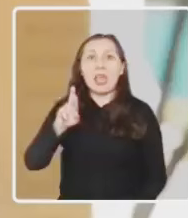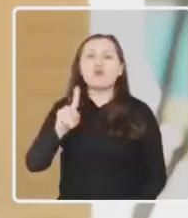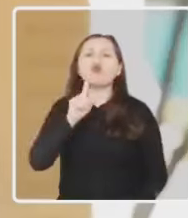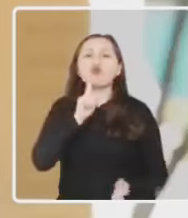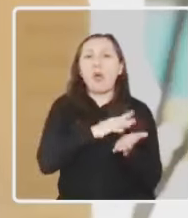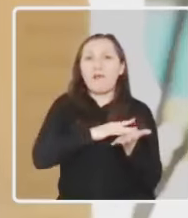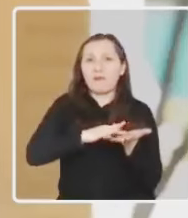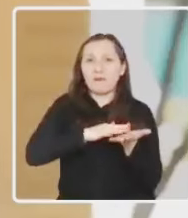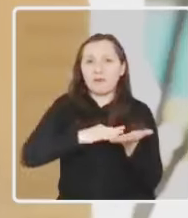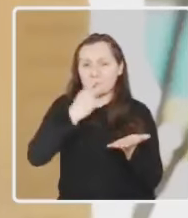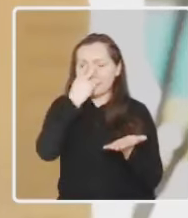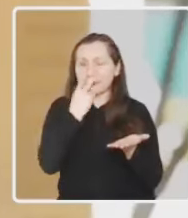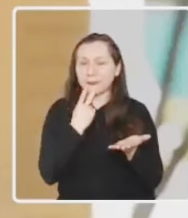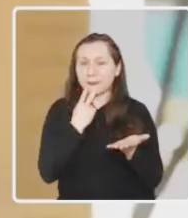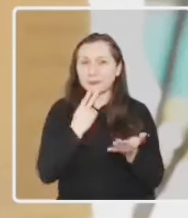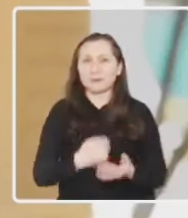braille.